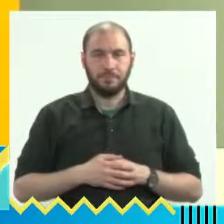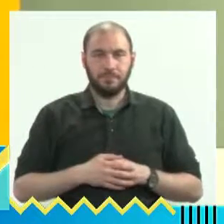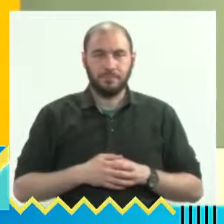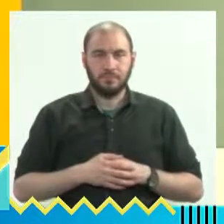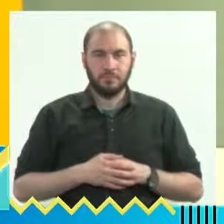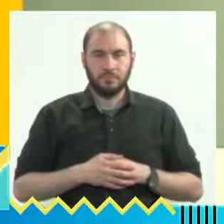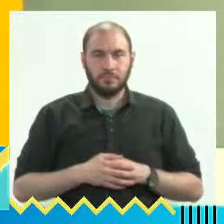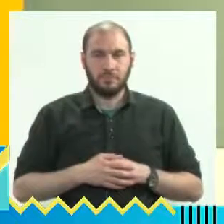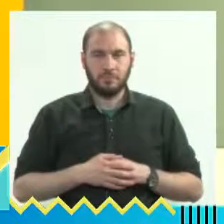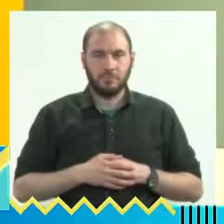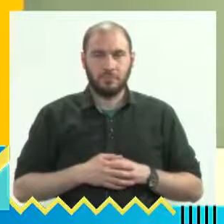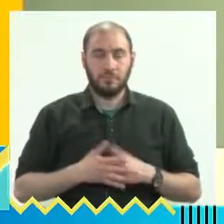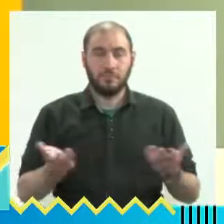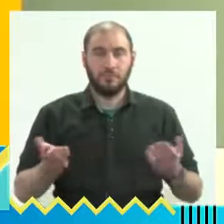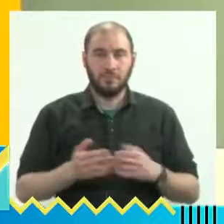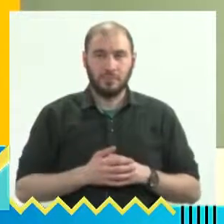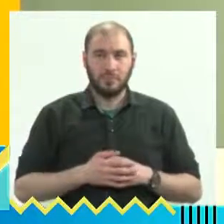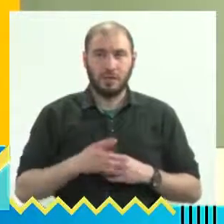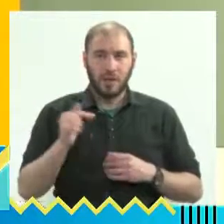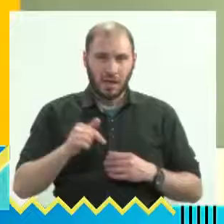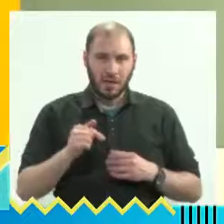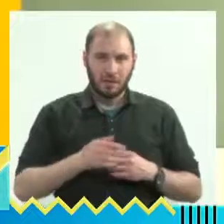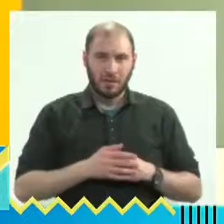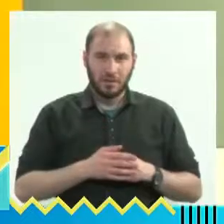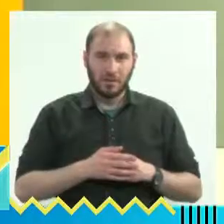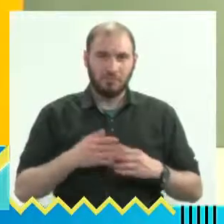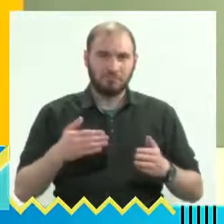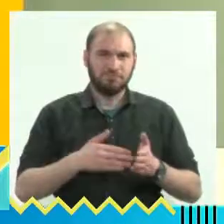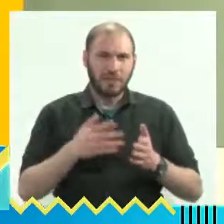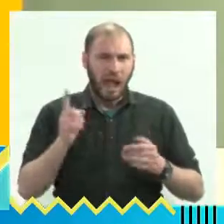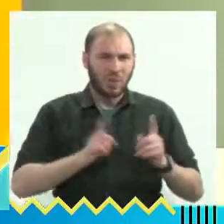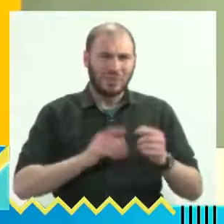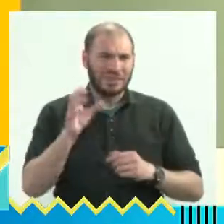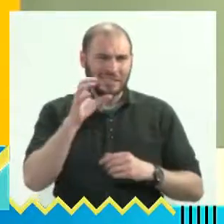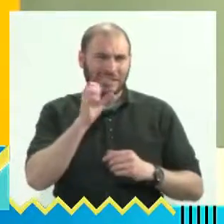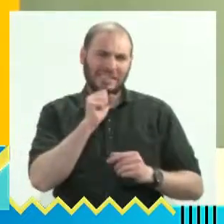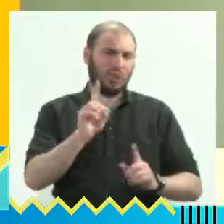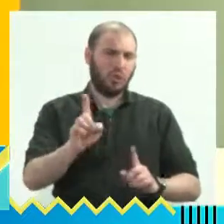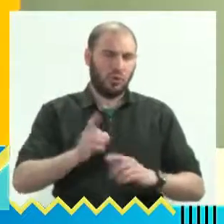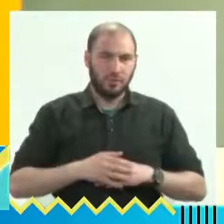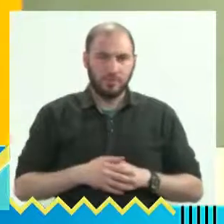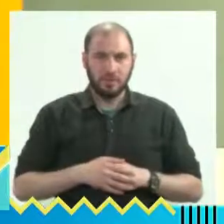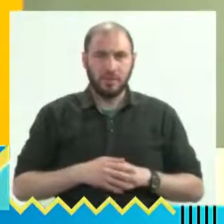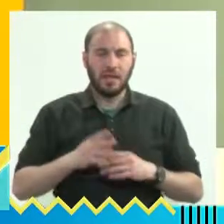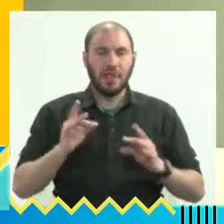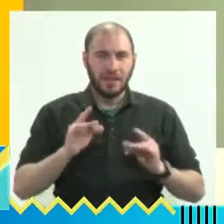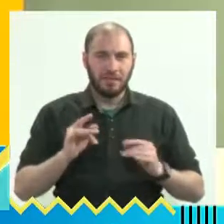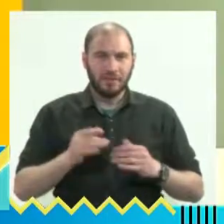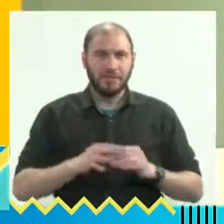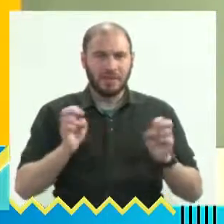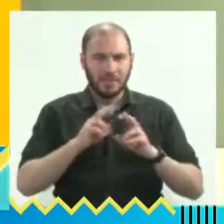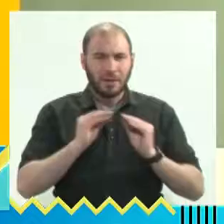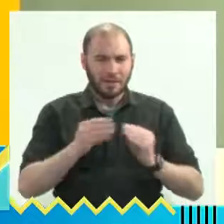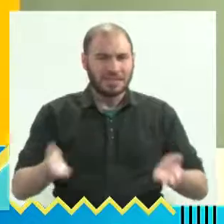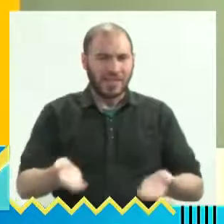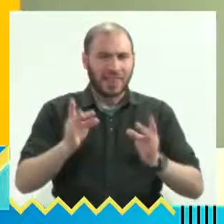Y la verdad que, bueno, era un tema porque encontrábamos resistencias, ¿no? Costaba poner un poco el tema en